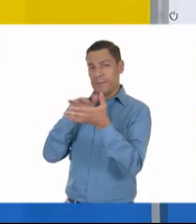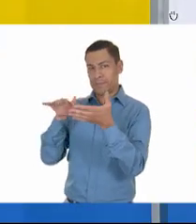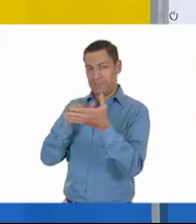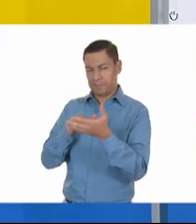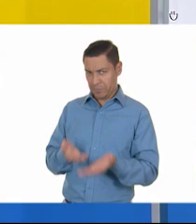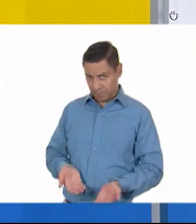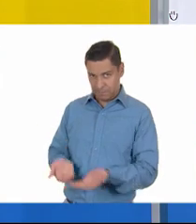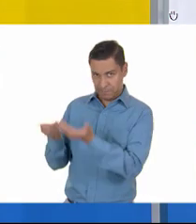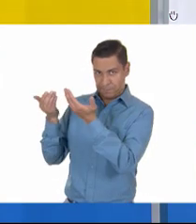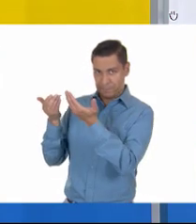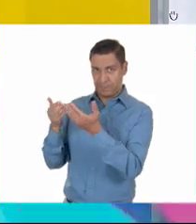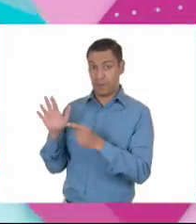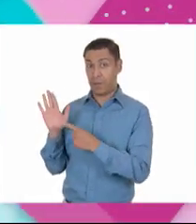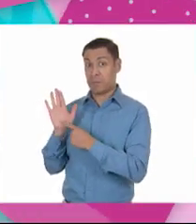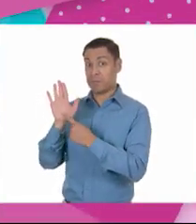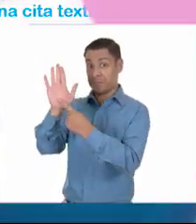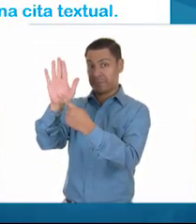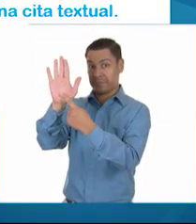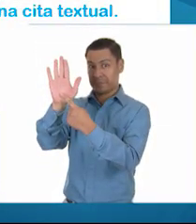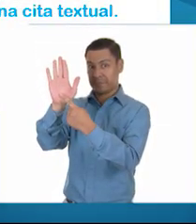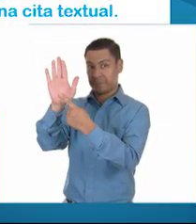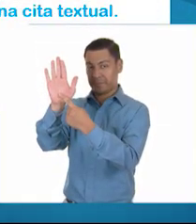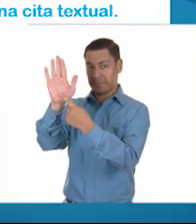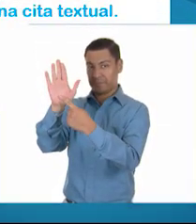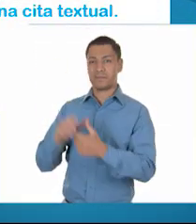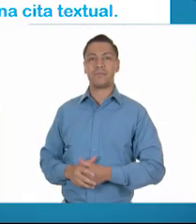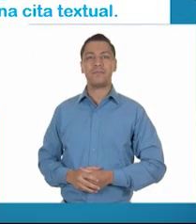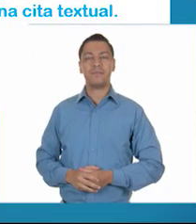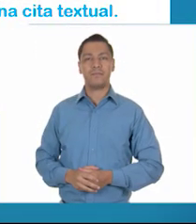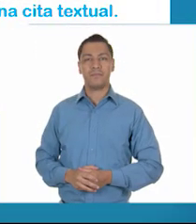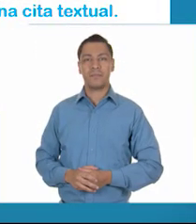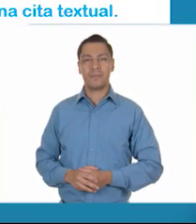Aparece en su pantalla y puedes ahora leerlo.